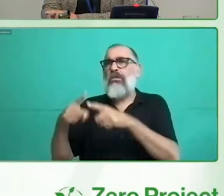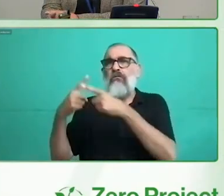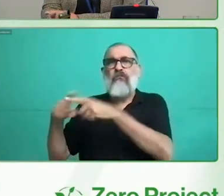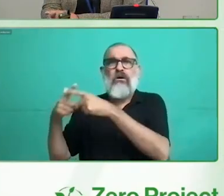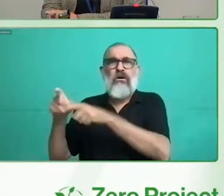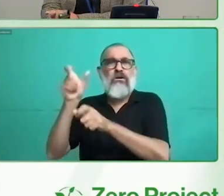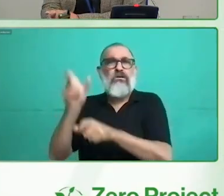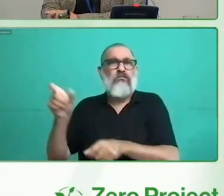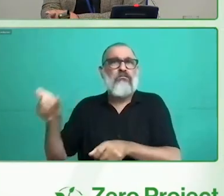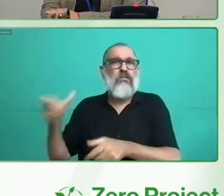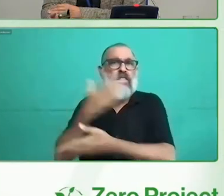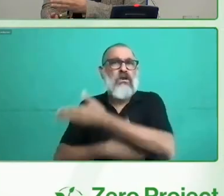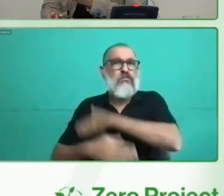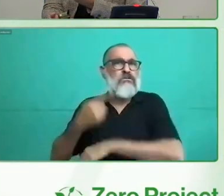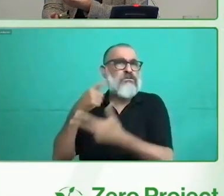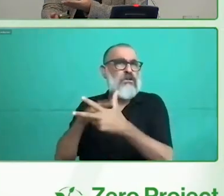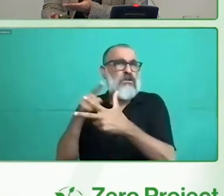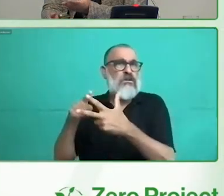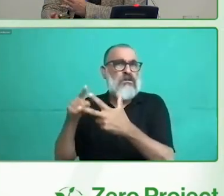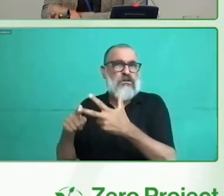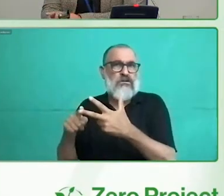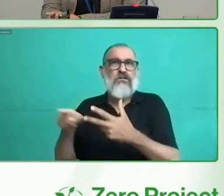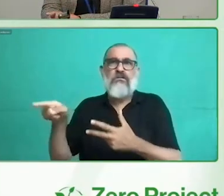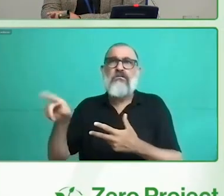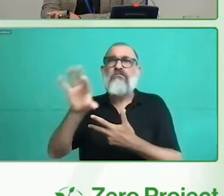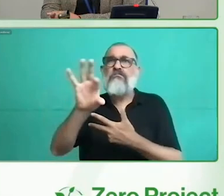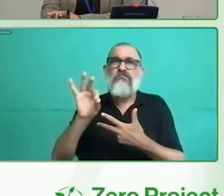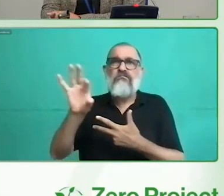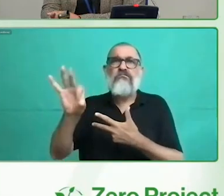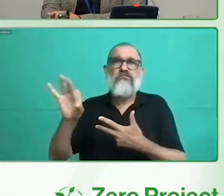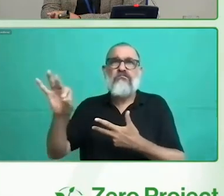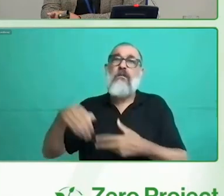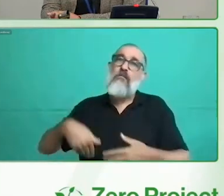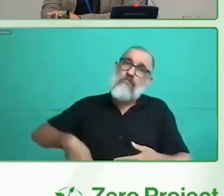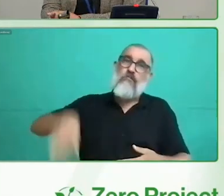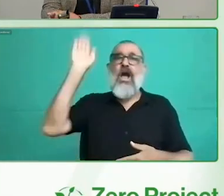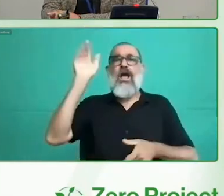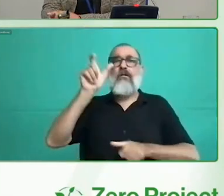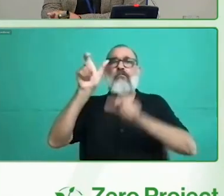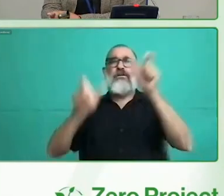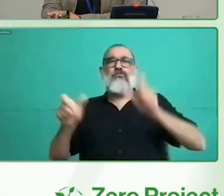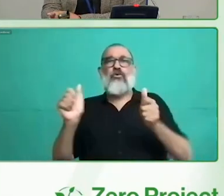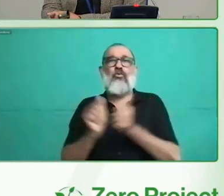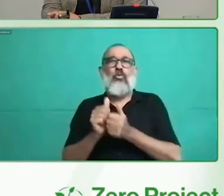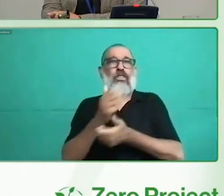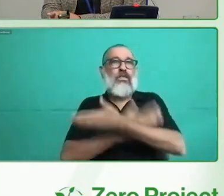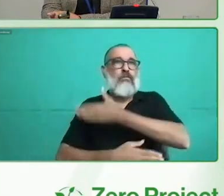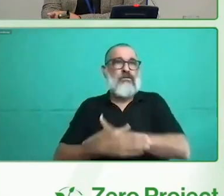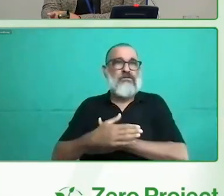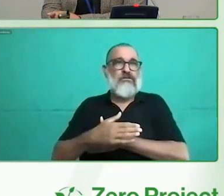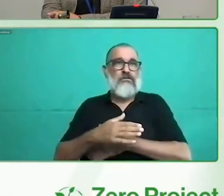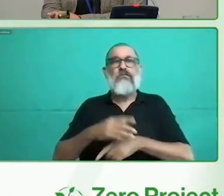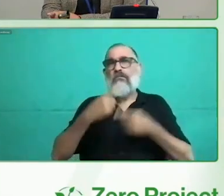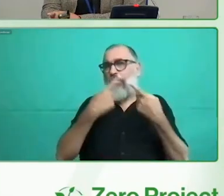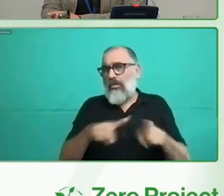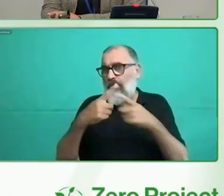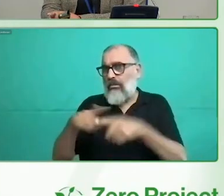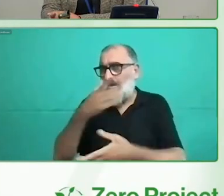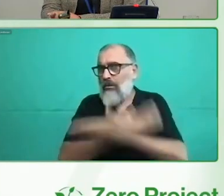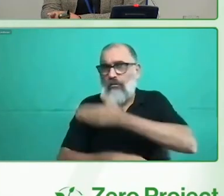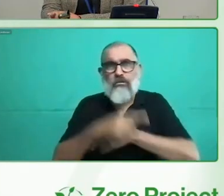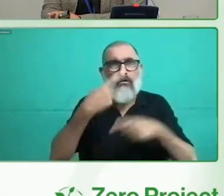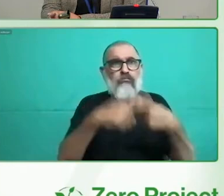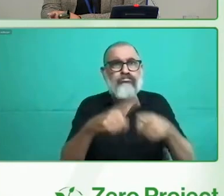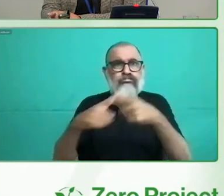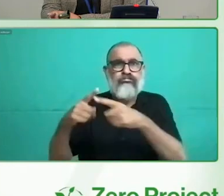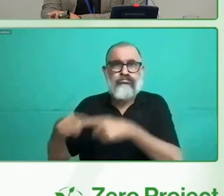nuestro programa. Entre sus logros, digámoslo así, en los últimos Juegos Paralímpicos de Tokio fueron el